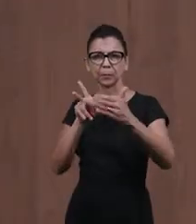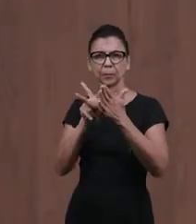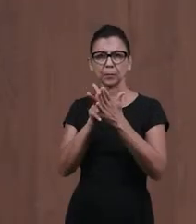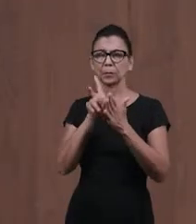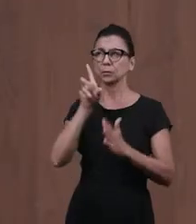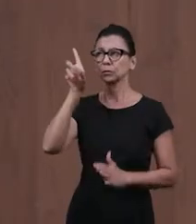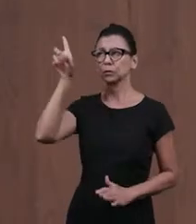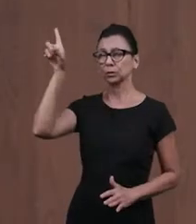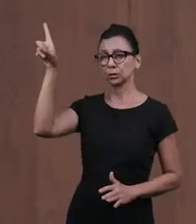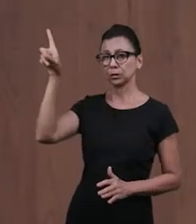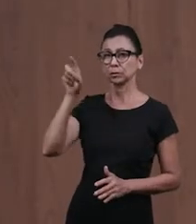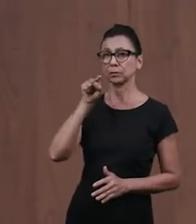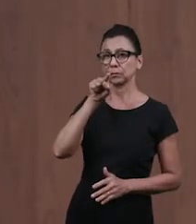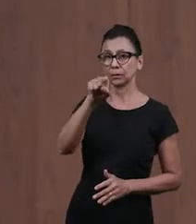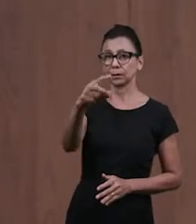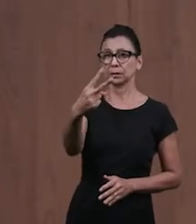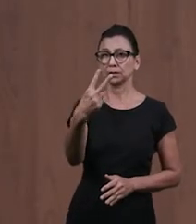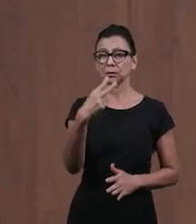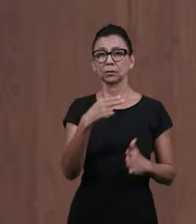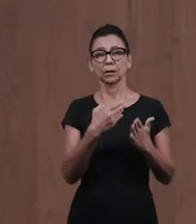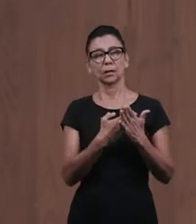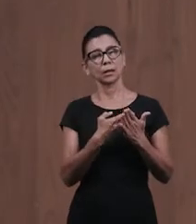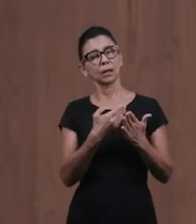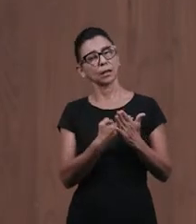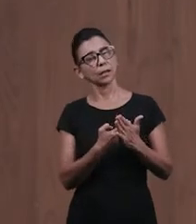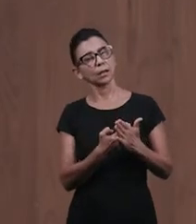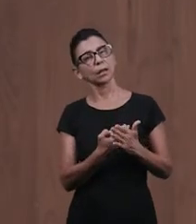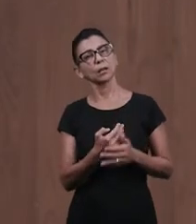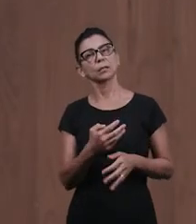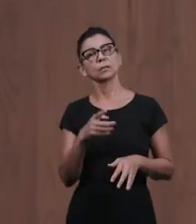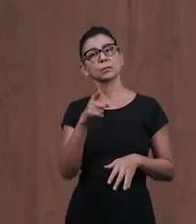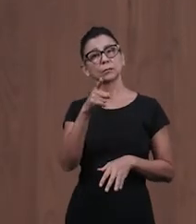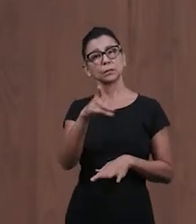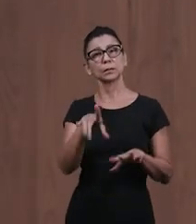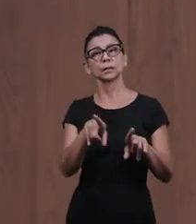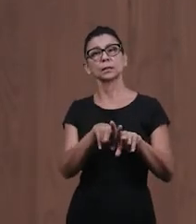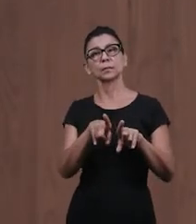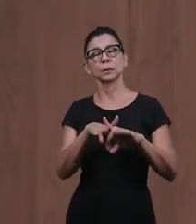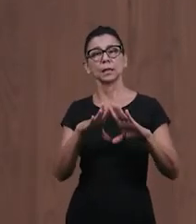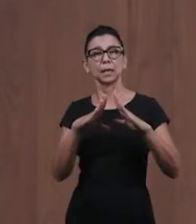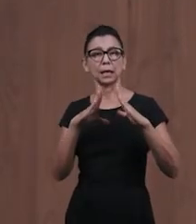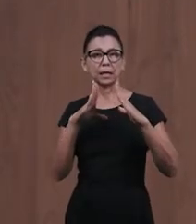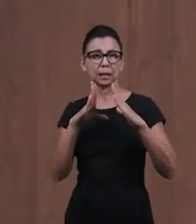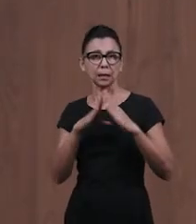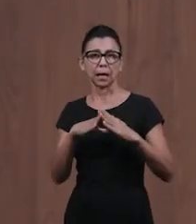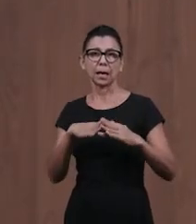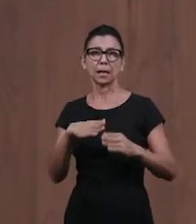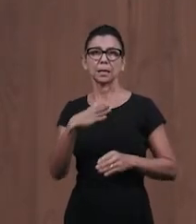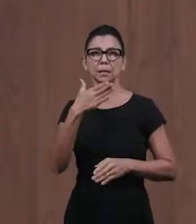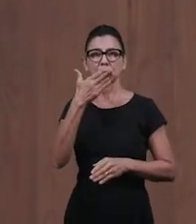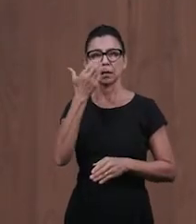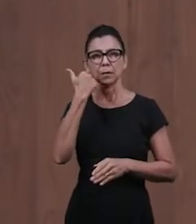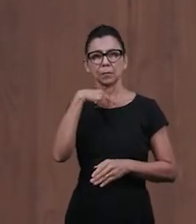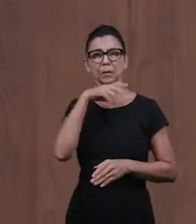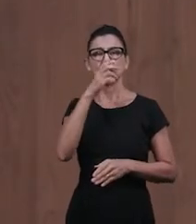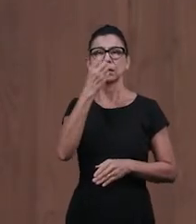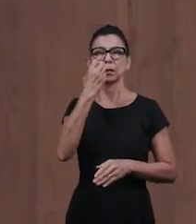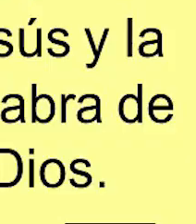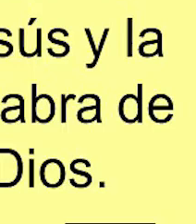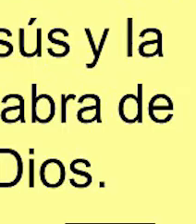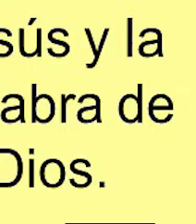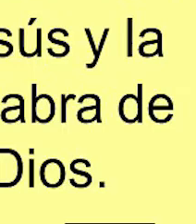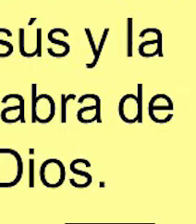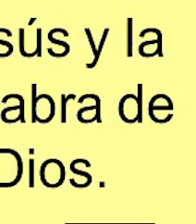y tú también hoy. Tú que estás escuchando esta clase, tú que tienes enseñanzas en casa a través de